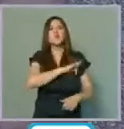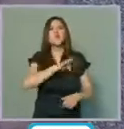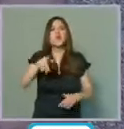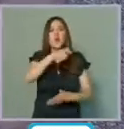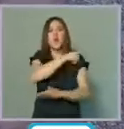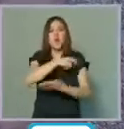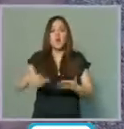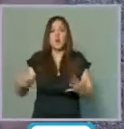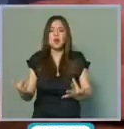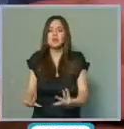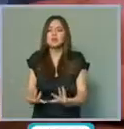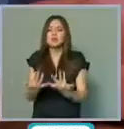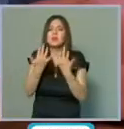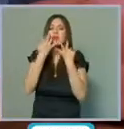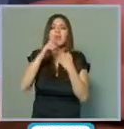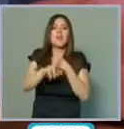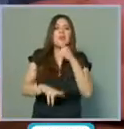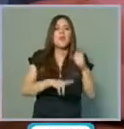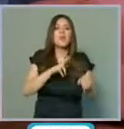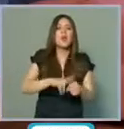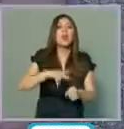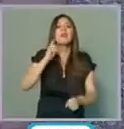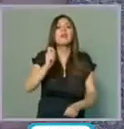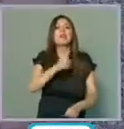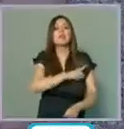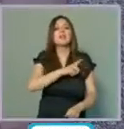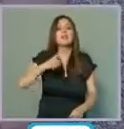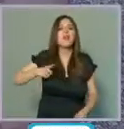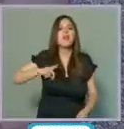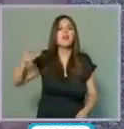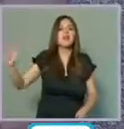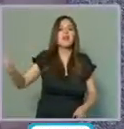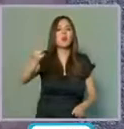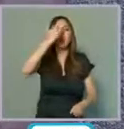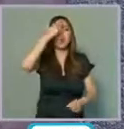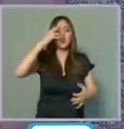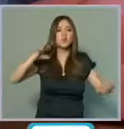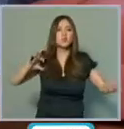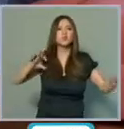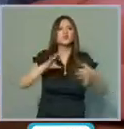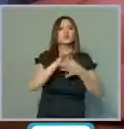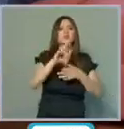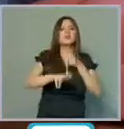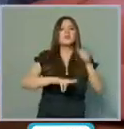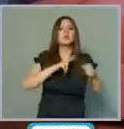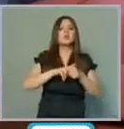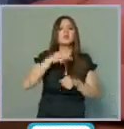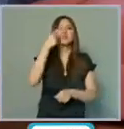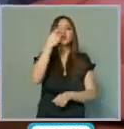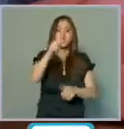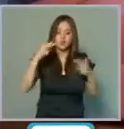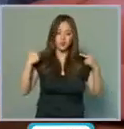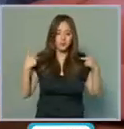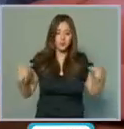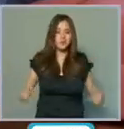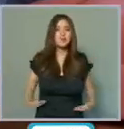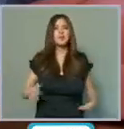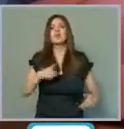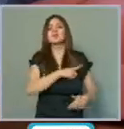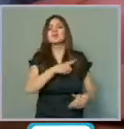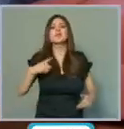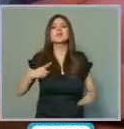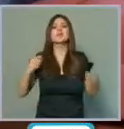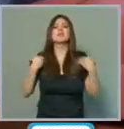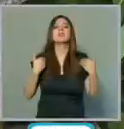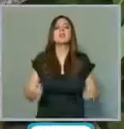natural. Es otra vez recordar que estás conectado con la naturaleza, que eres humano, sensibilizarte a la vida. Wow.